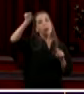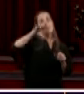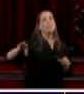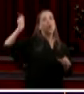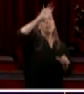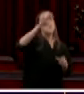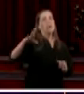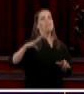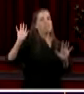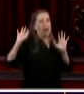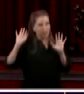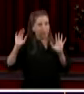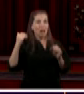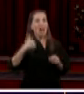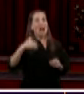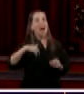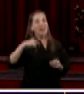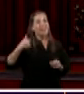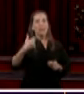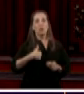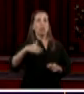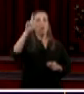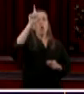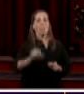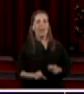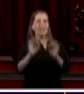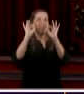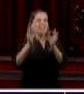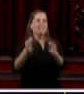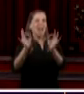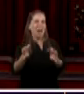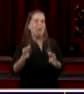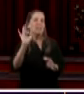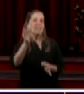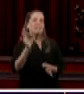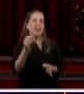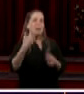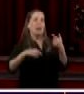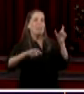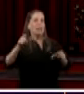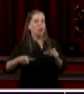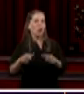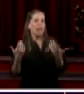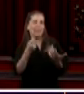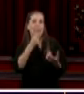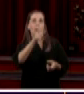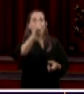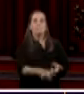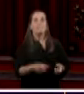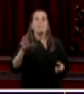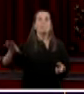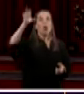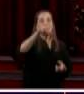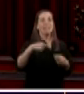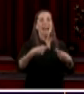esa porque hubo mucho revuelo con che me hablas vos de que lo hay que bajar impuestos y hay algunos que dicen pero están